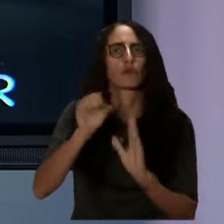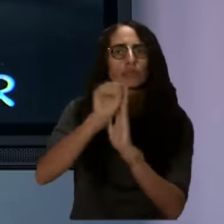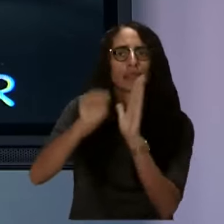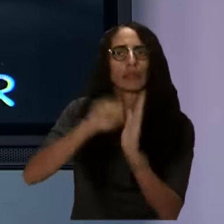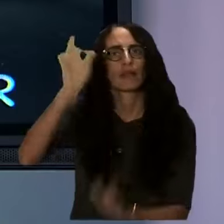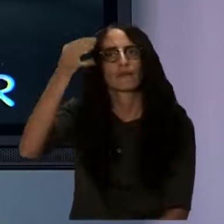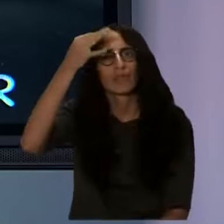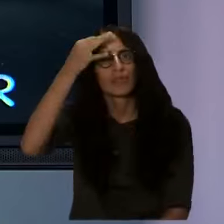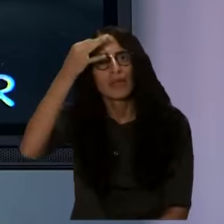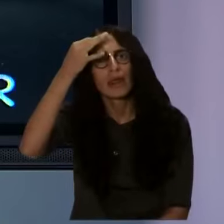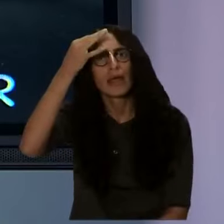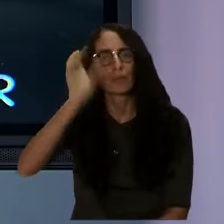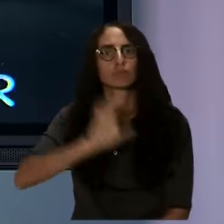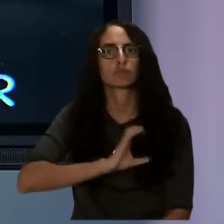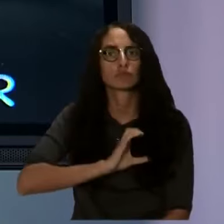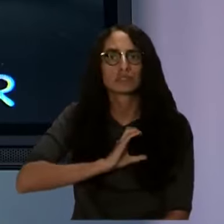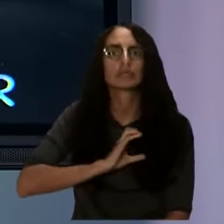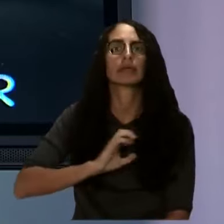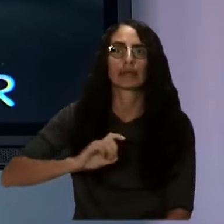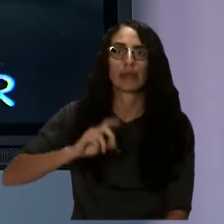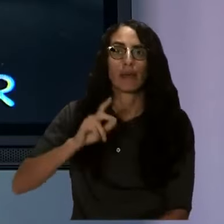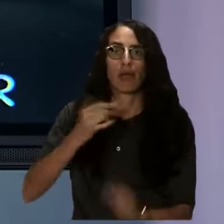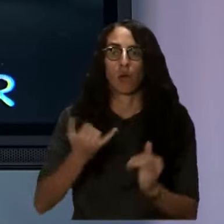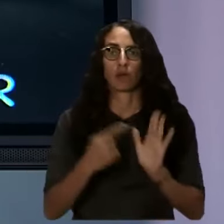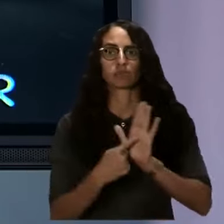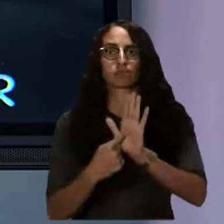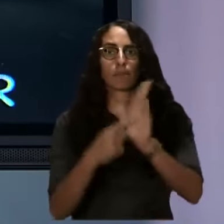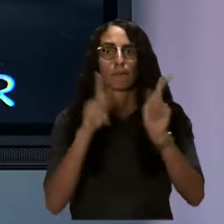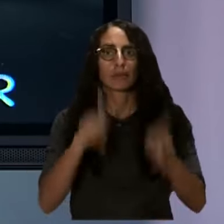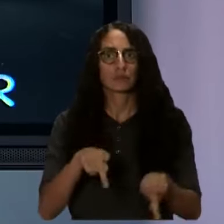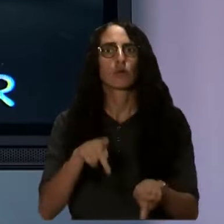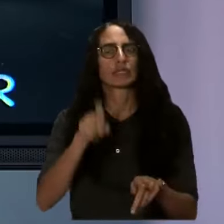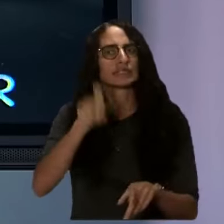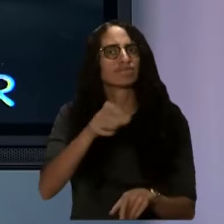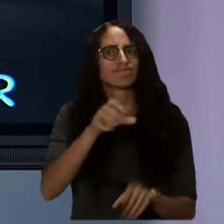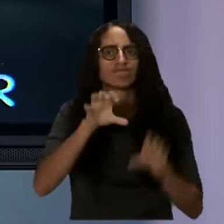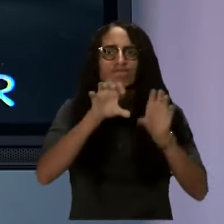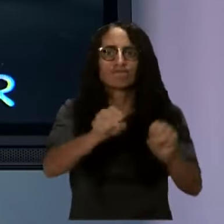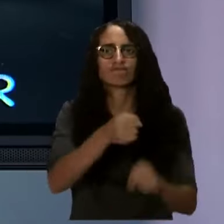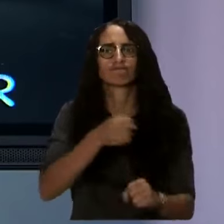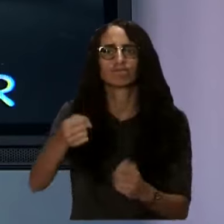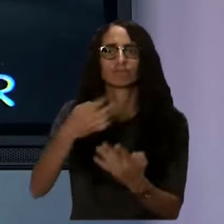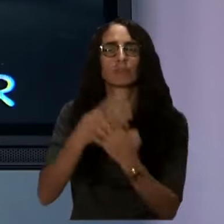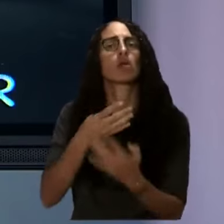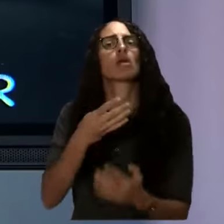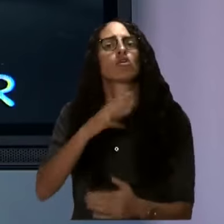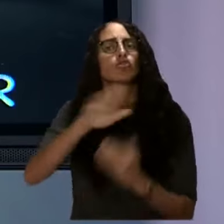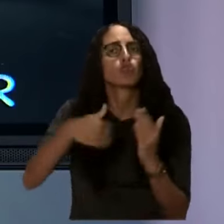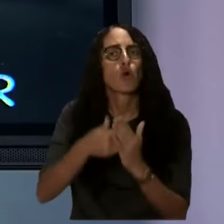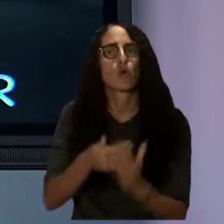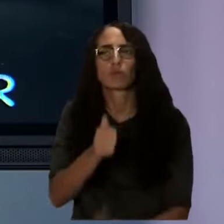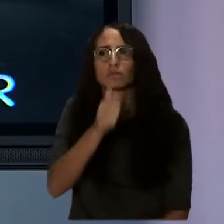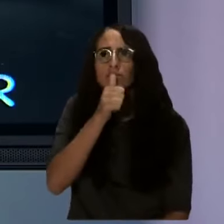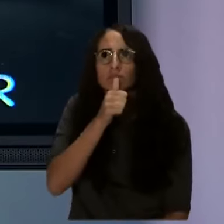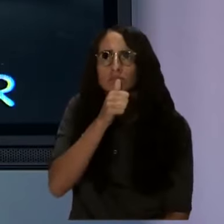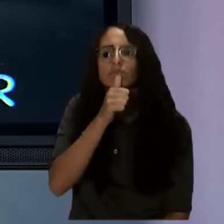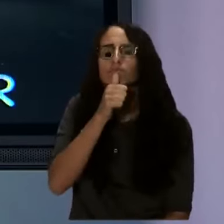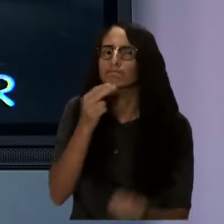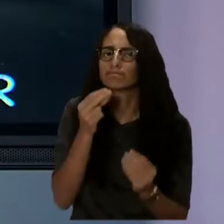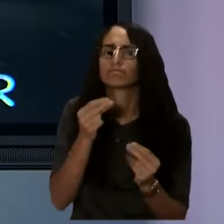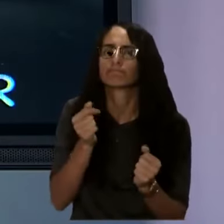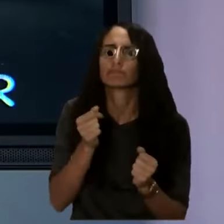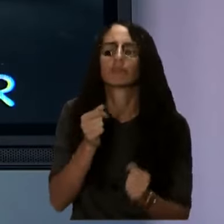porque estas personas que vamos a estar presentando Aquí tienen órdenes de arresto y tienen que ser atrapadas de inmediato totalmente confidencial usted llama y se logran los arrestos de